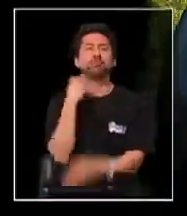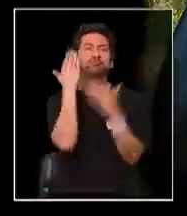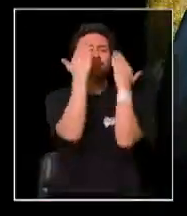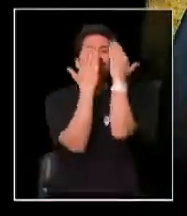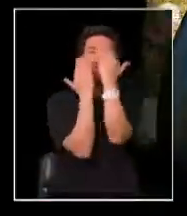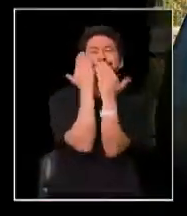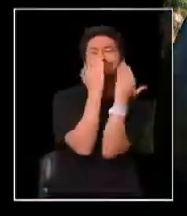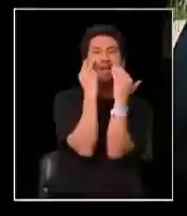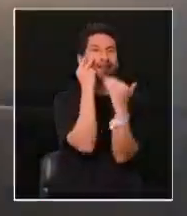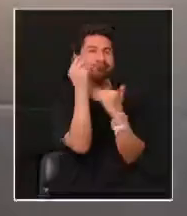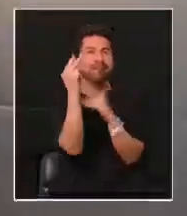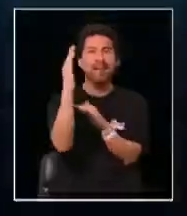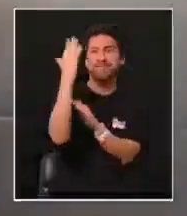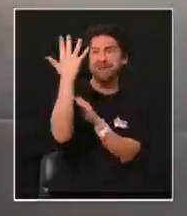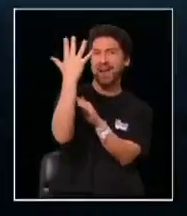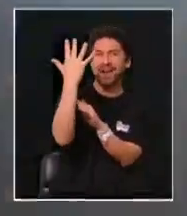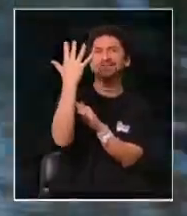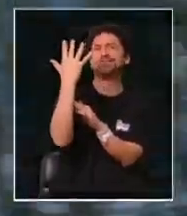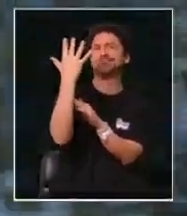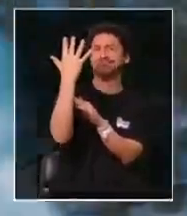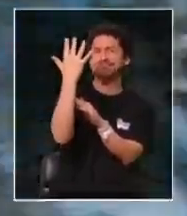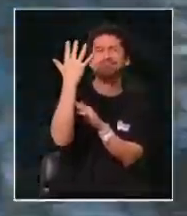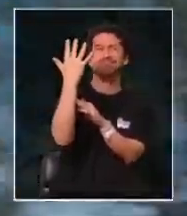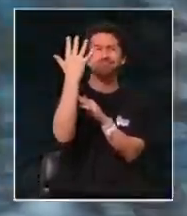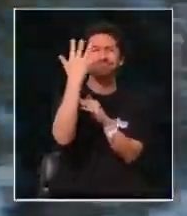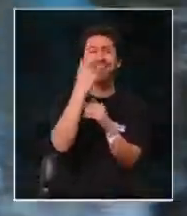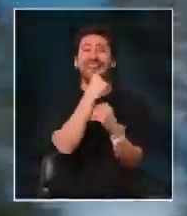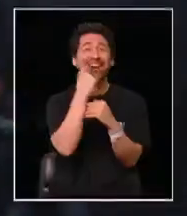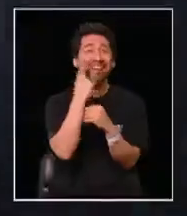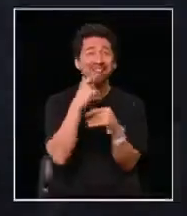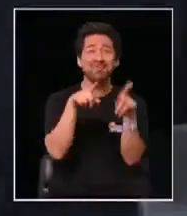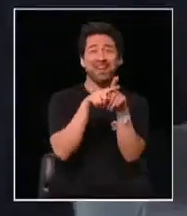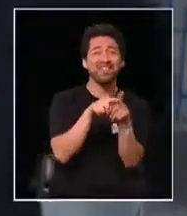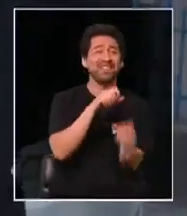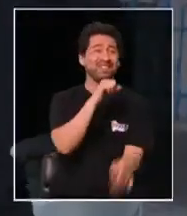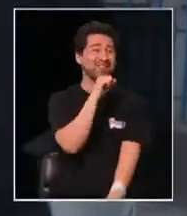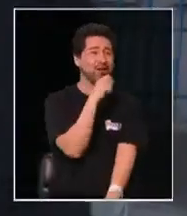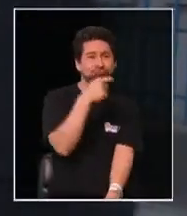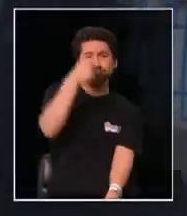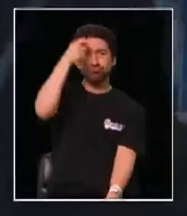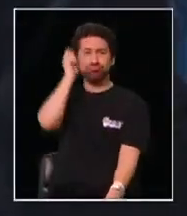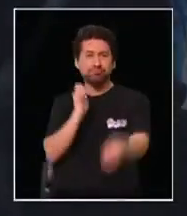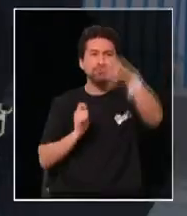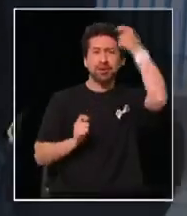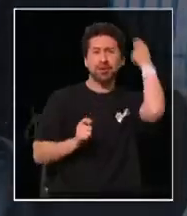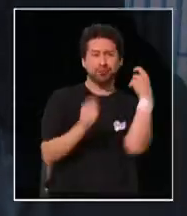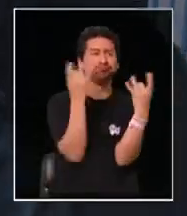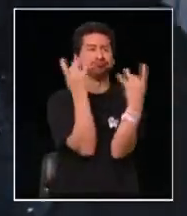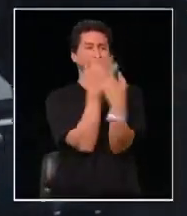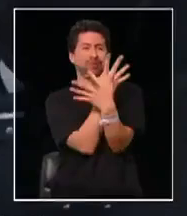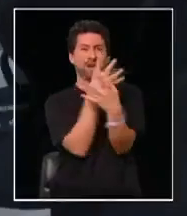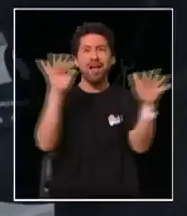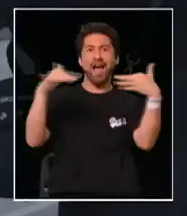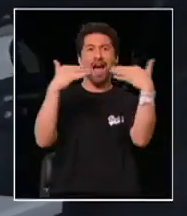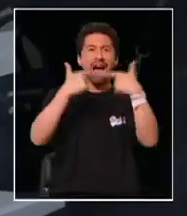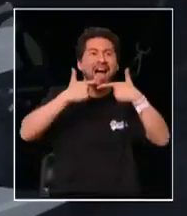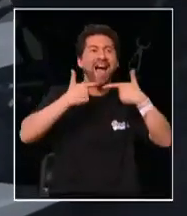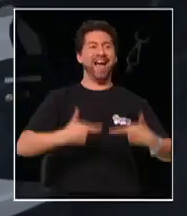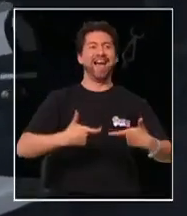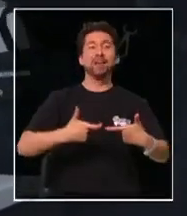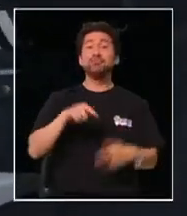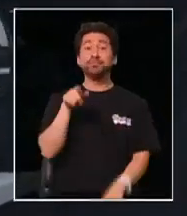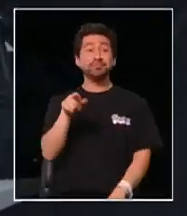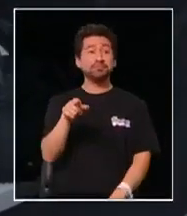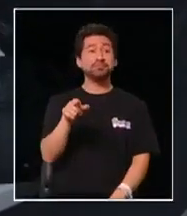Me cepillo los dientes haciendo muecas como un viejo. De nada me acomplejo, me veino parejo. Así que todo bonito y quedan todos perplejos. Tuvimos